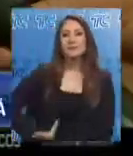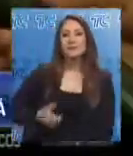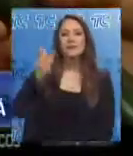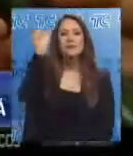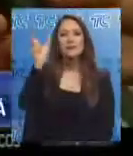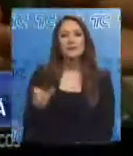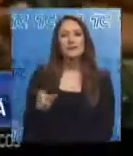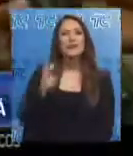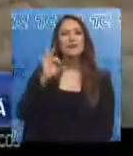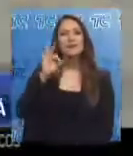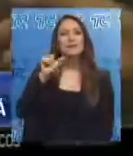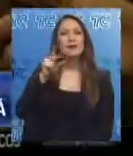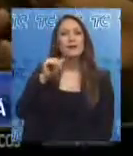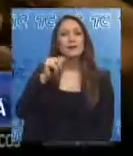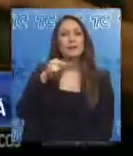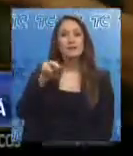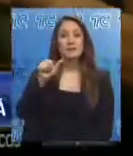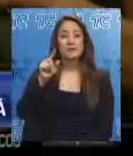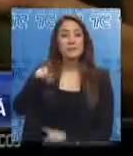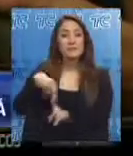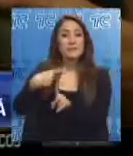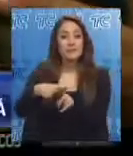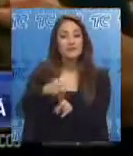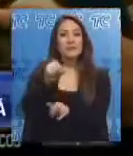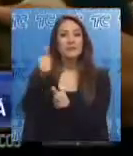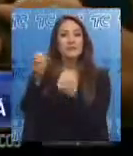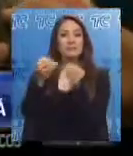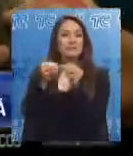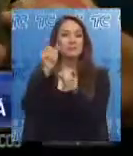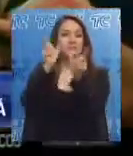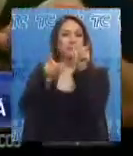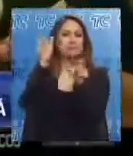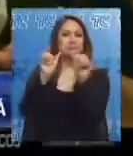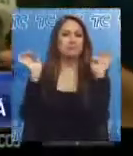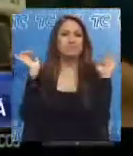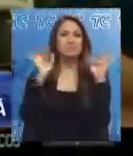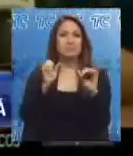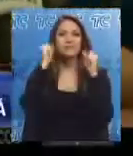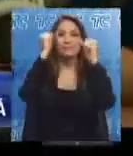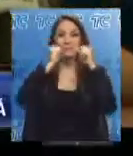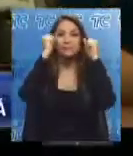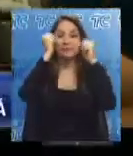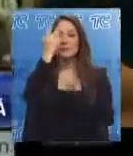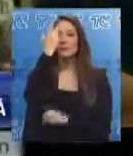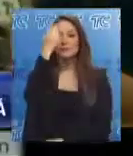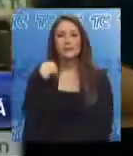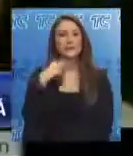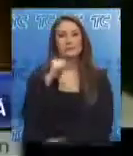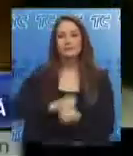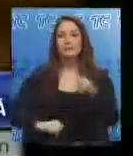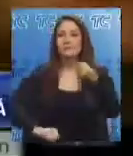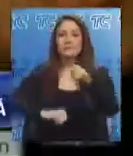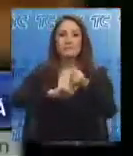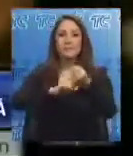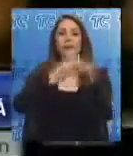Fariña. En tanto, en otro sector, decenas de manifestantes se congregaron a expresar apoyo o